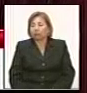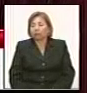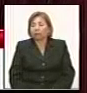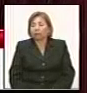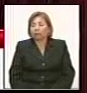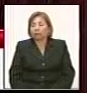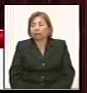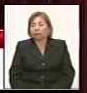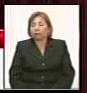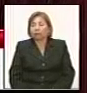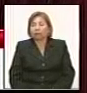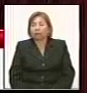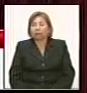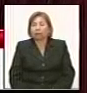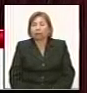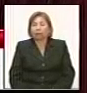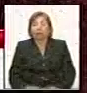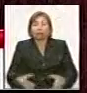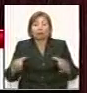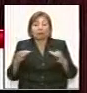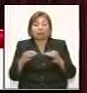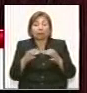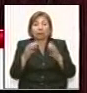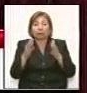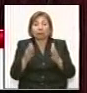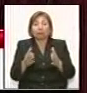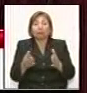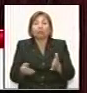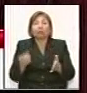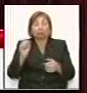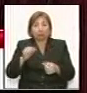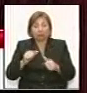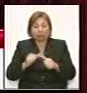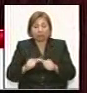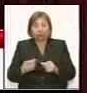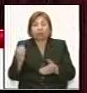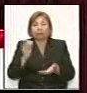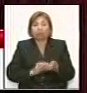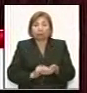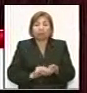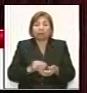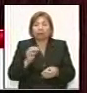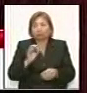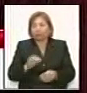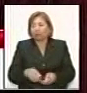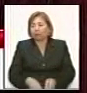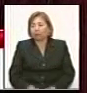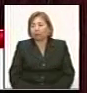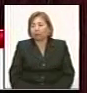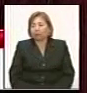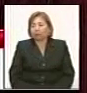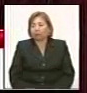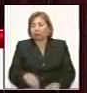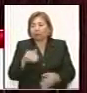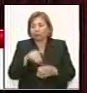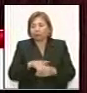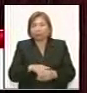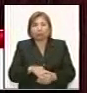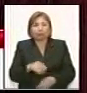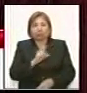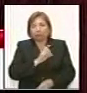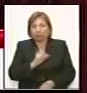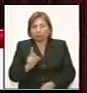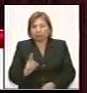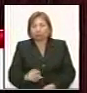si los congresistas se deben o no reelegir. Y por supuesto el pueblo votó por la